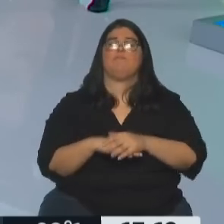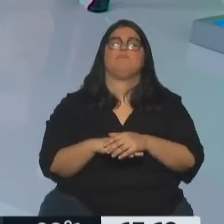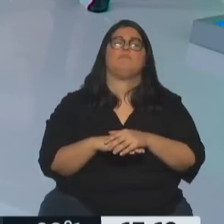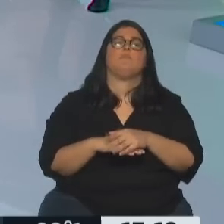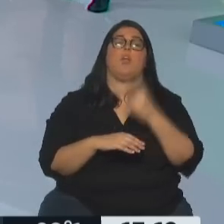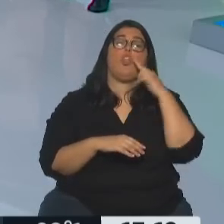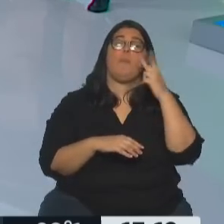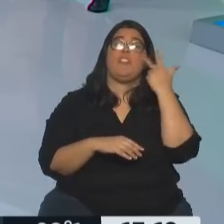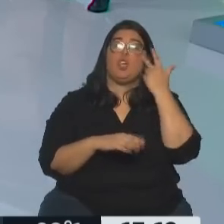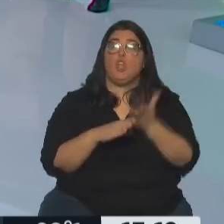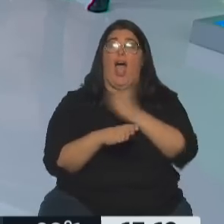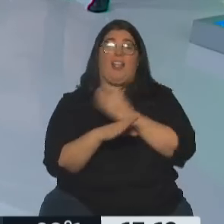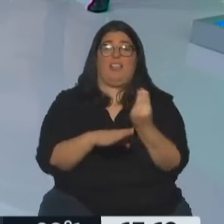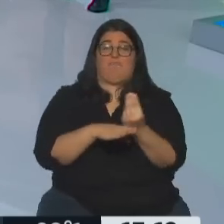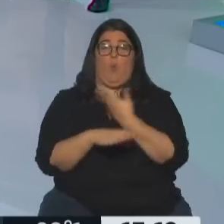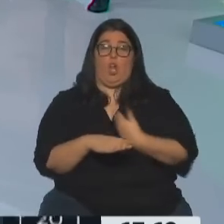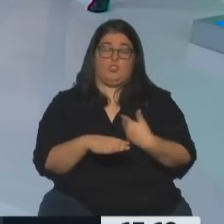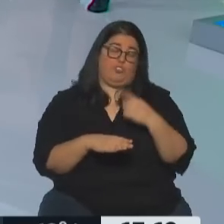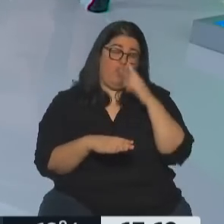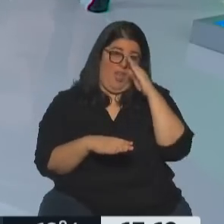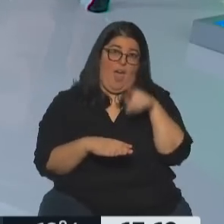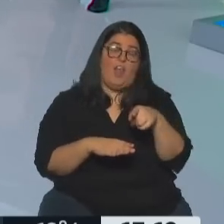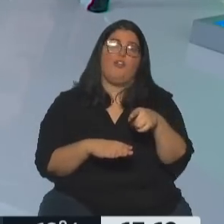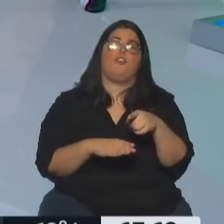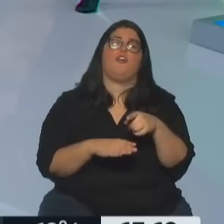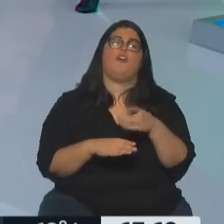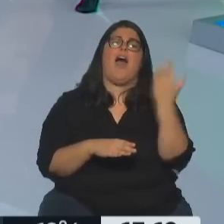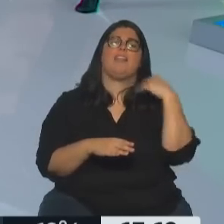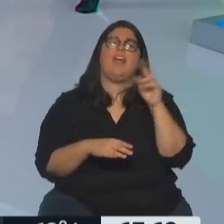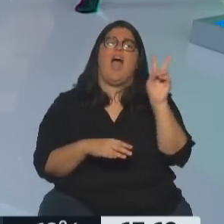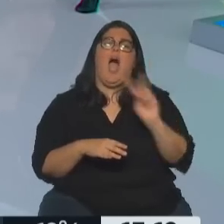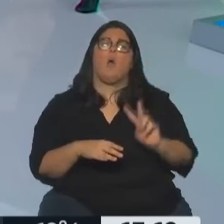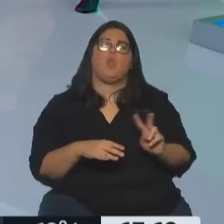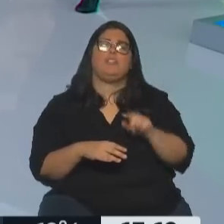asumir Bolsonaro. Personas con registro de autorización para armas era de